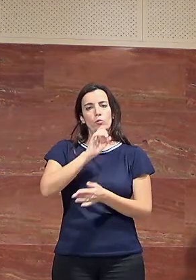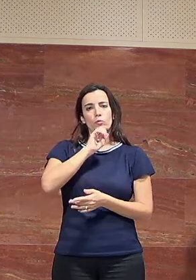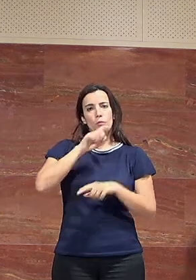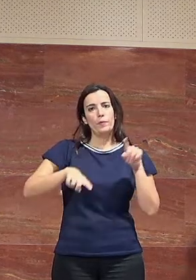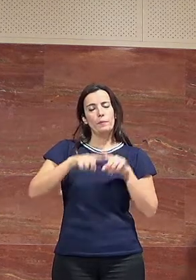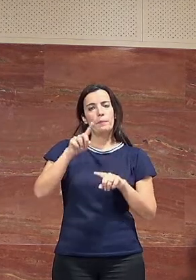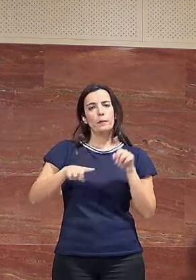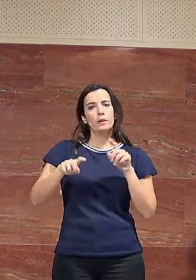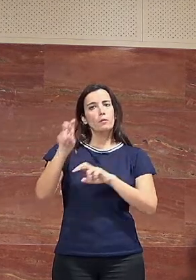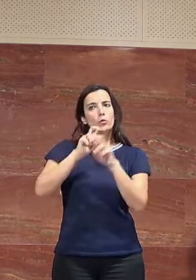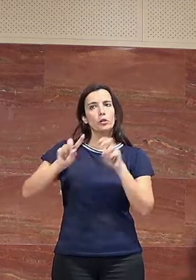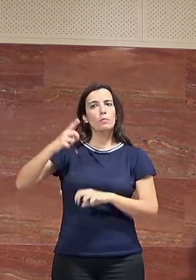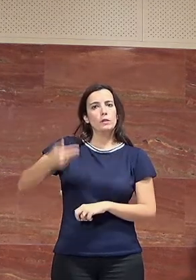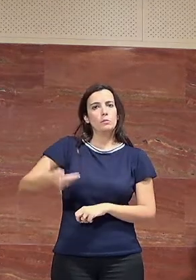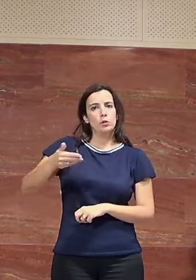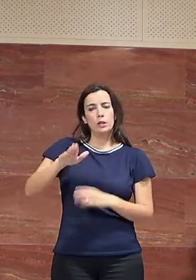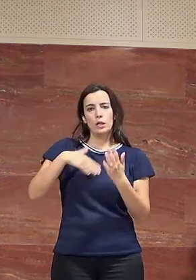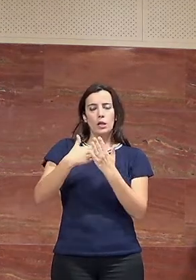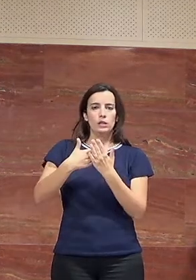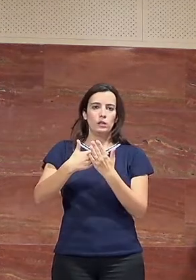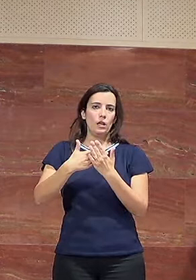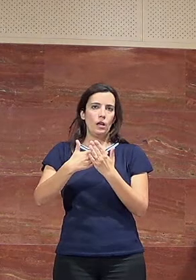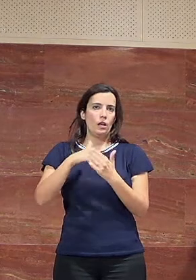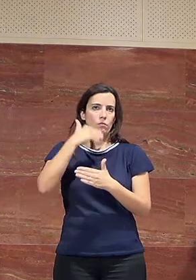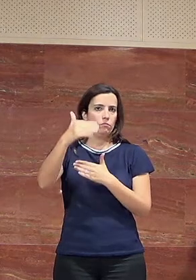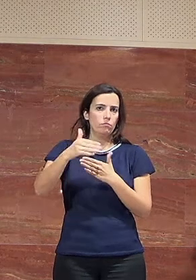lo más importante al último punto de la ciudad.